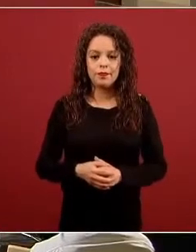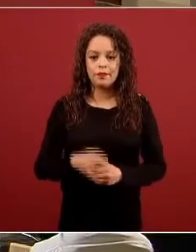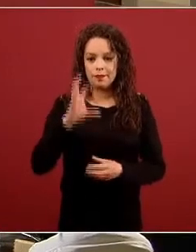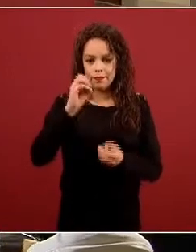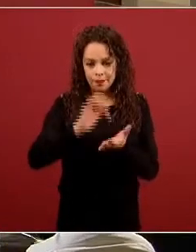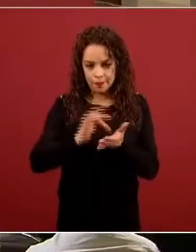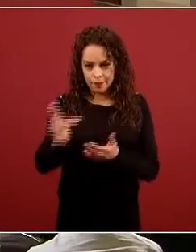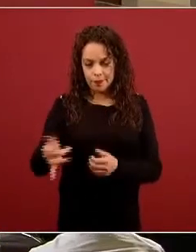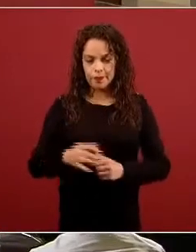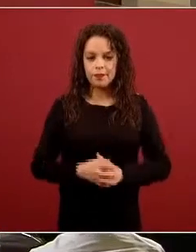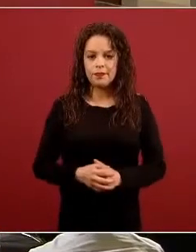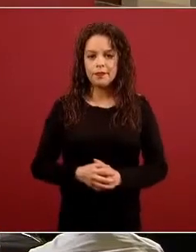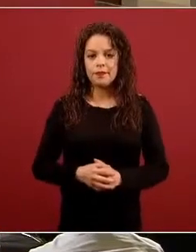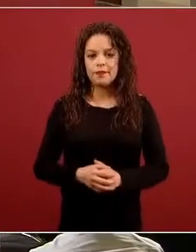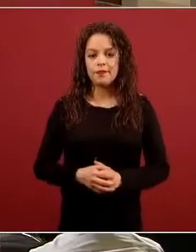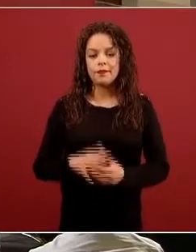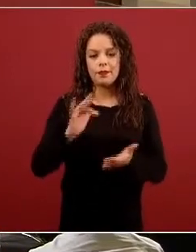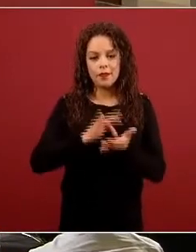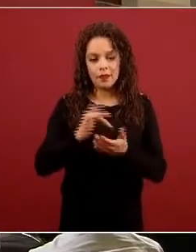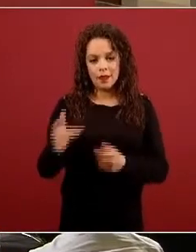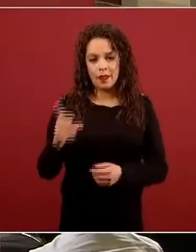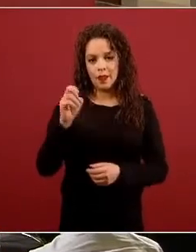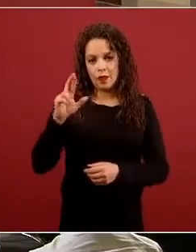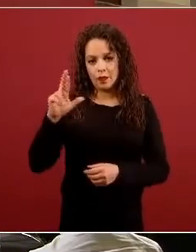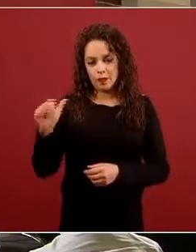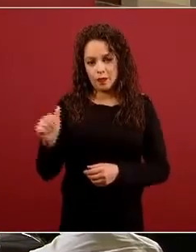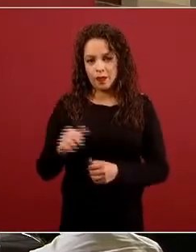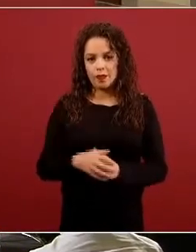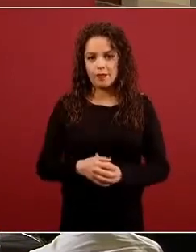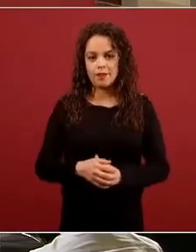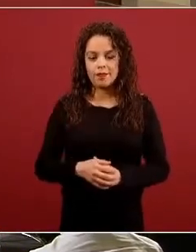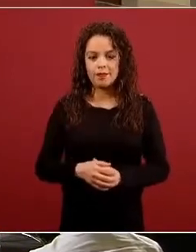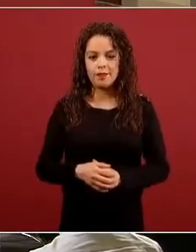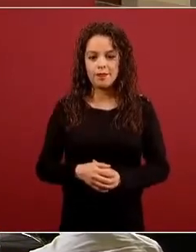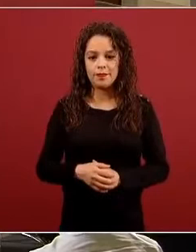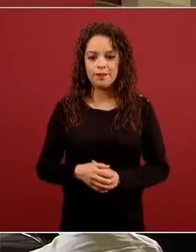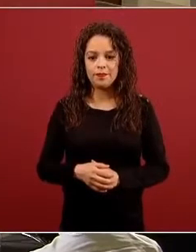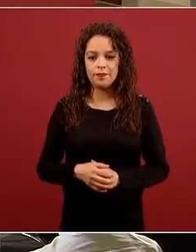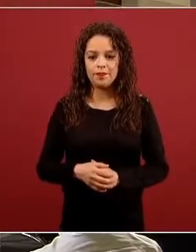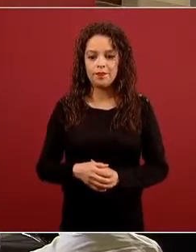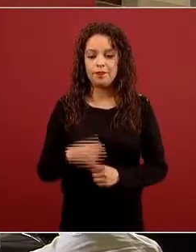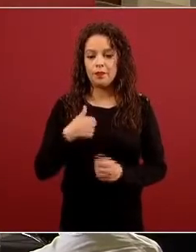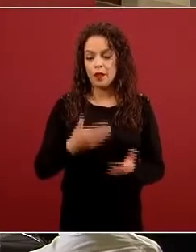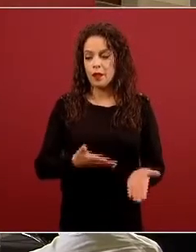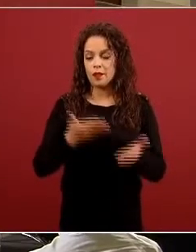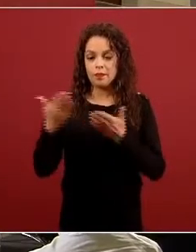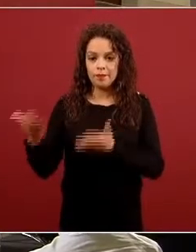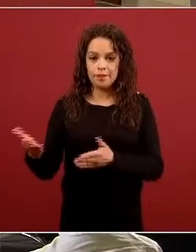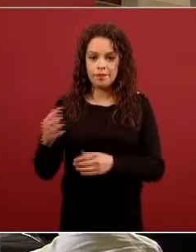Gracias. Muchas gracias, doctora Letze de la Torre Rosas. Le pido entonces al doctor